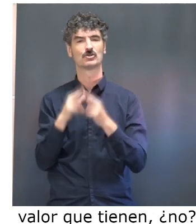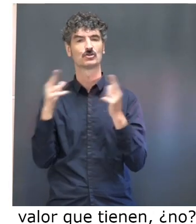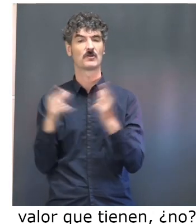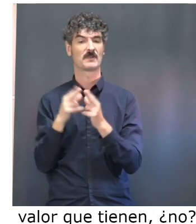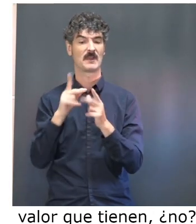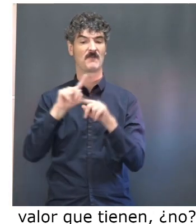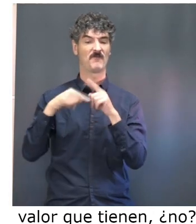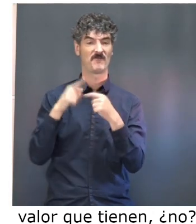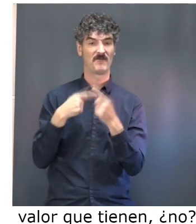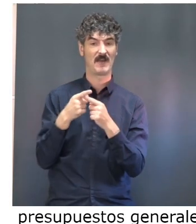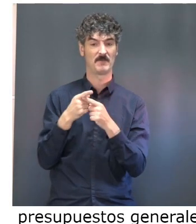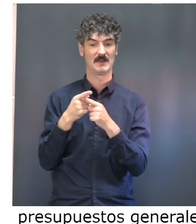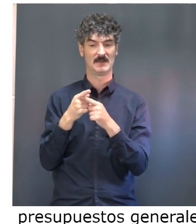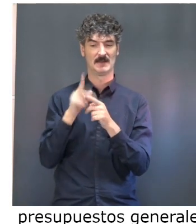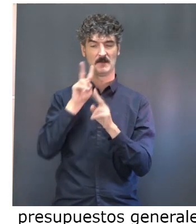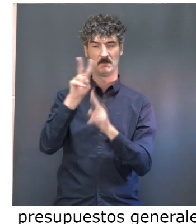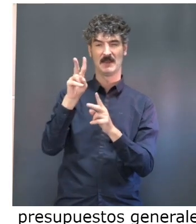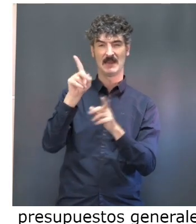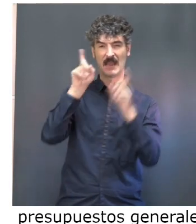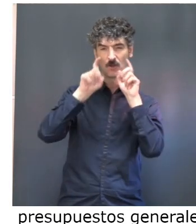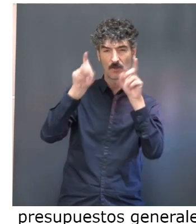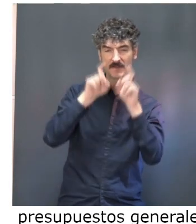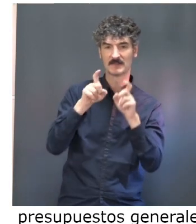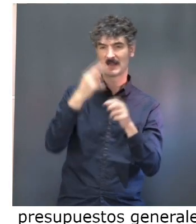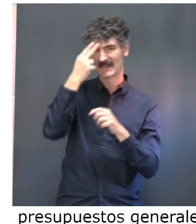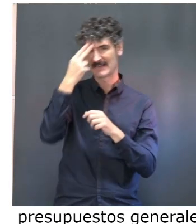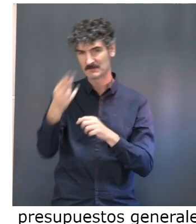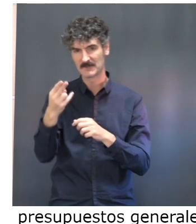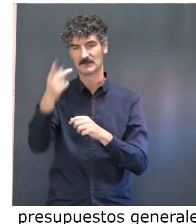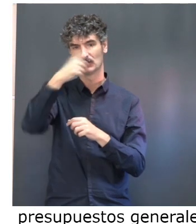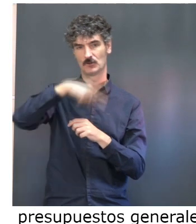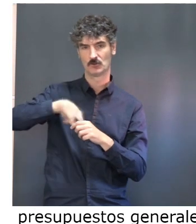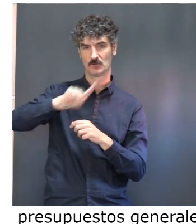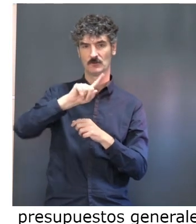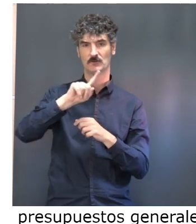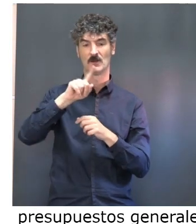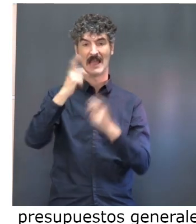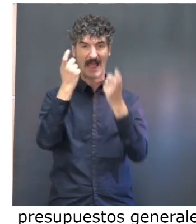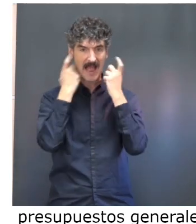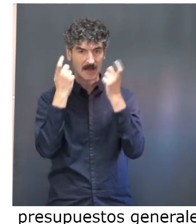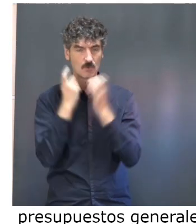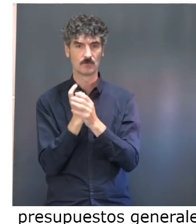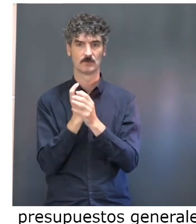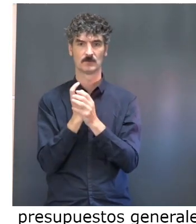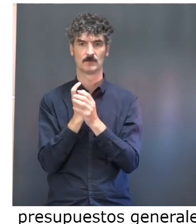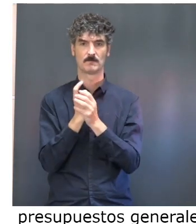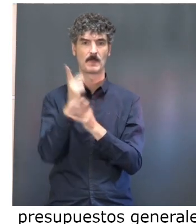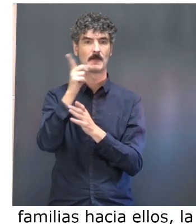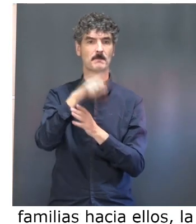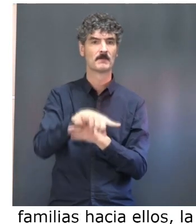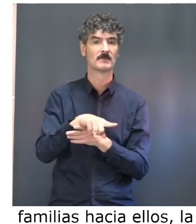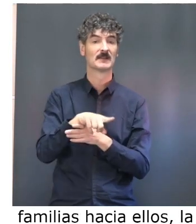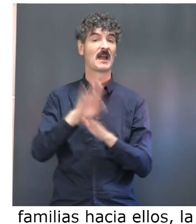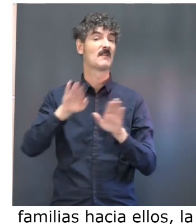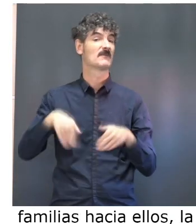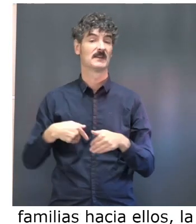las familias hacia ellos, la percepción y el respeto que puedan tener y consideración sus alumnos. Pues al